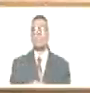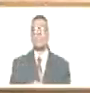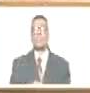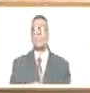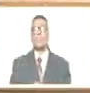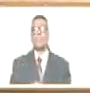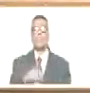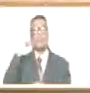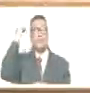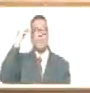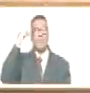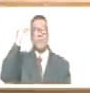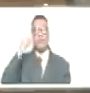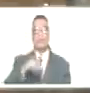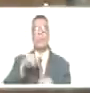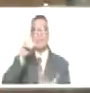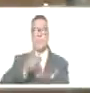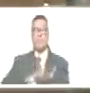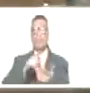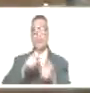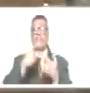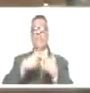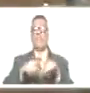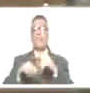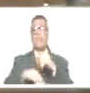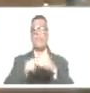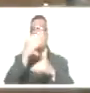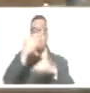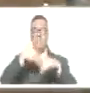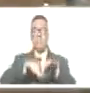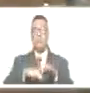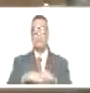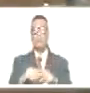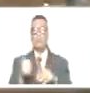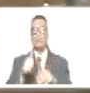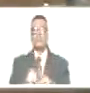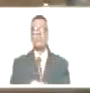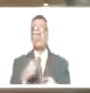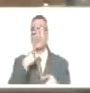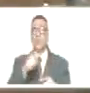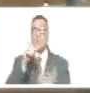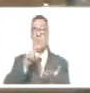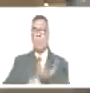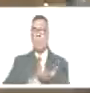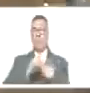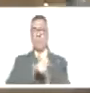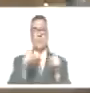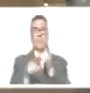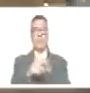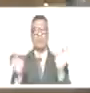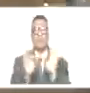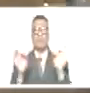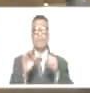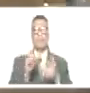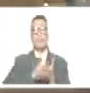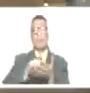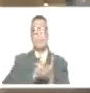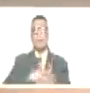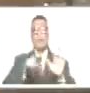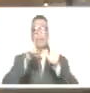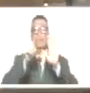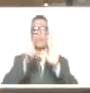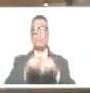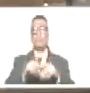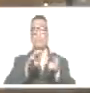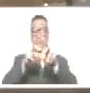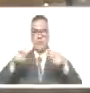consideración, aprobado. Siguiente. Vigésimo. Se sugiere aprobar sin modificación el contenido del artículo 6, quedando redactado